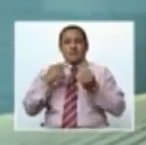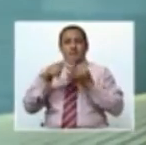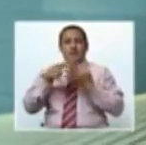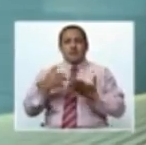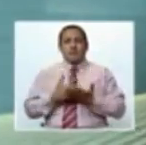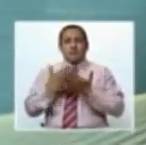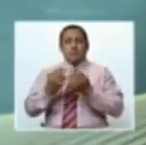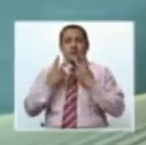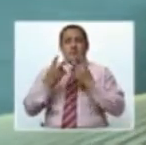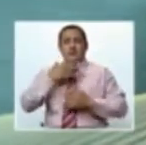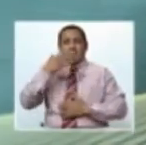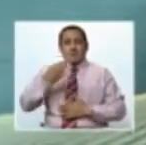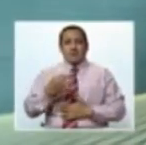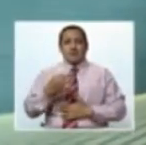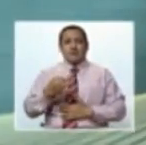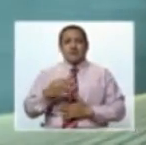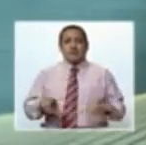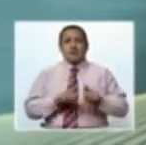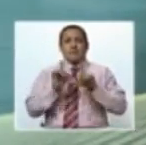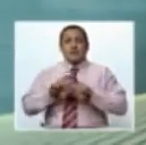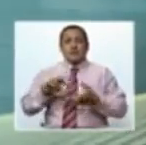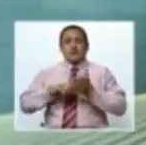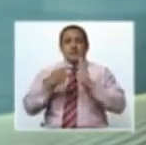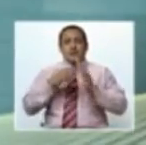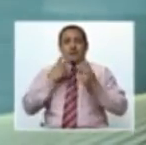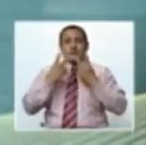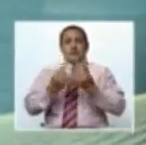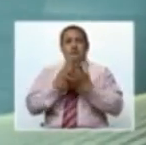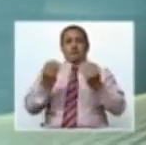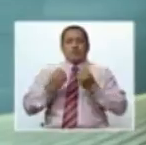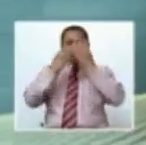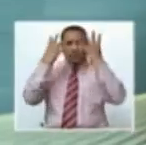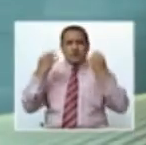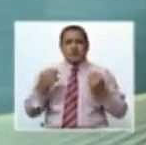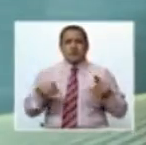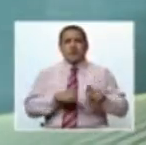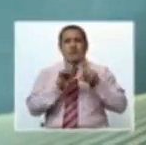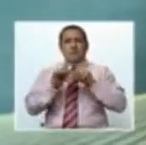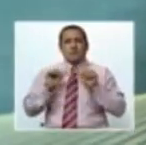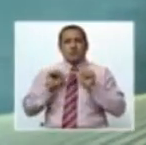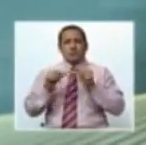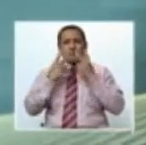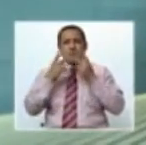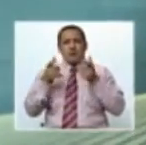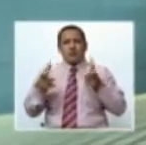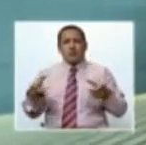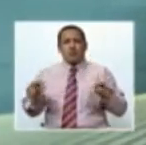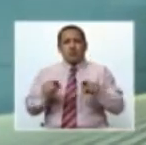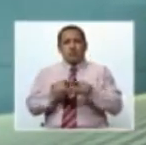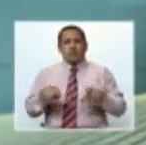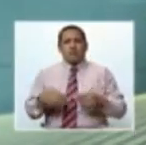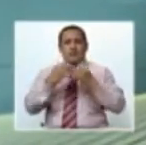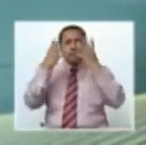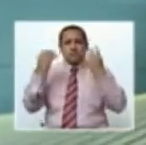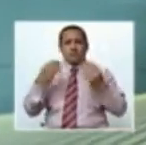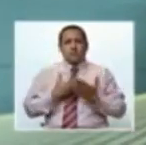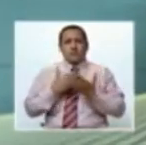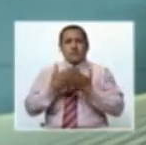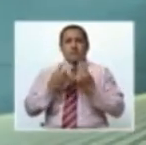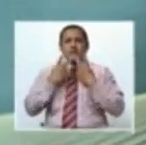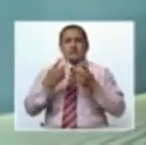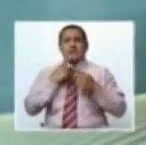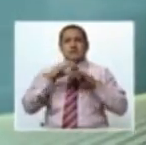atender situaciones de la realidad, en las cuales están muchos matrimonios que conservan el vínculo matrimonial, pero que en los